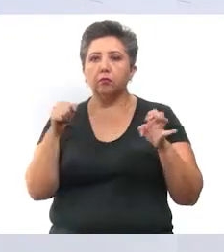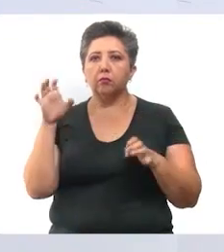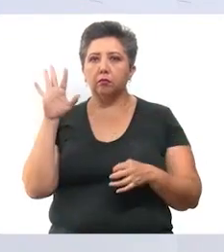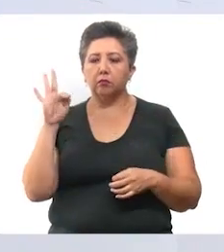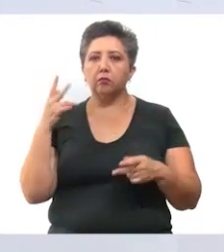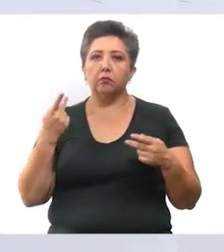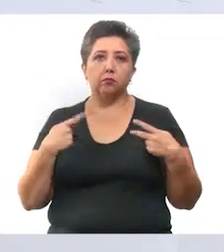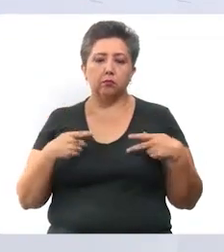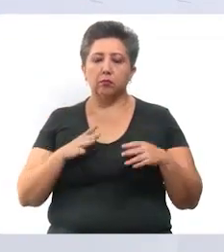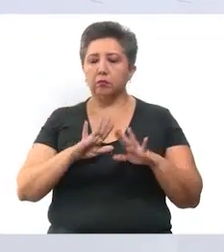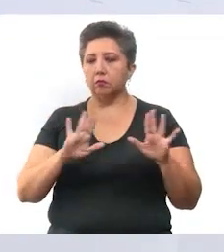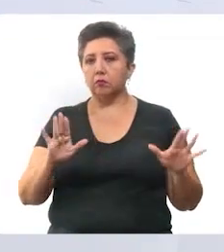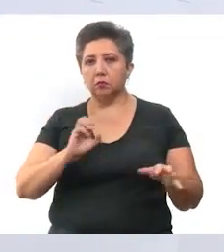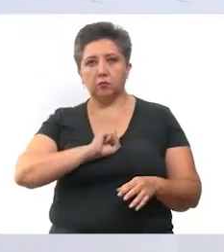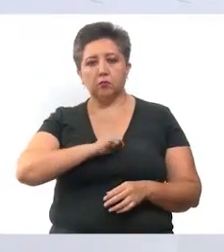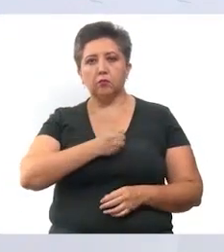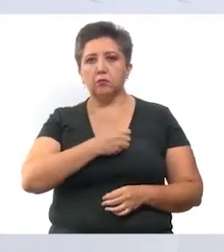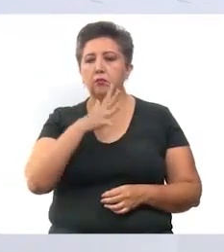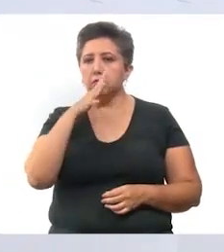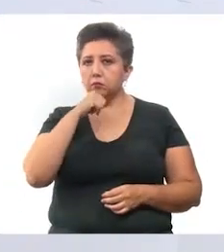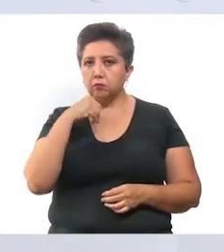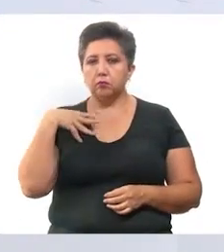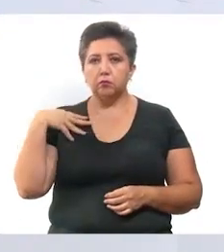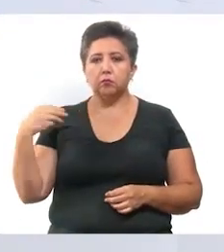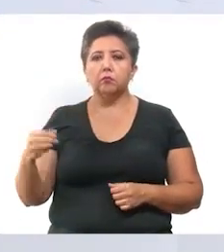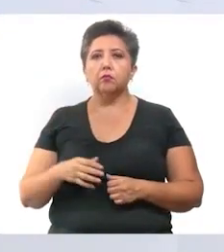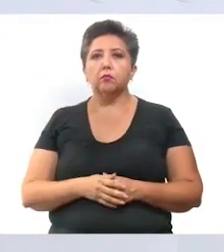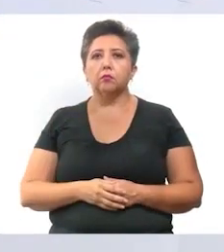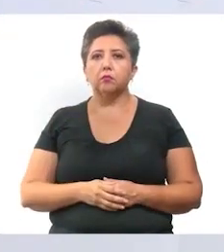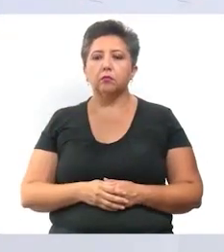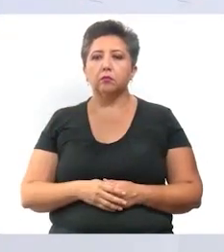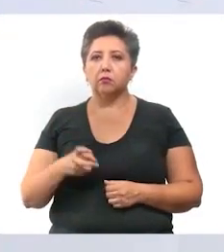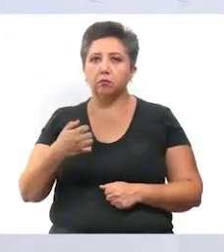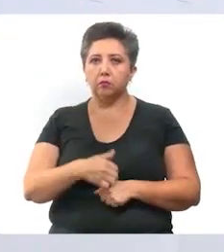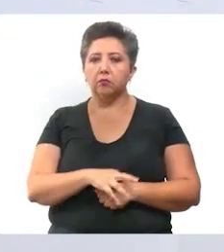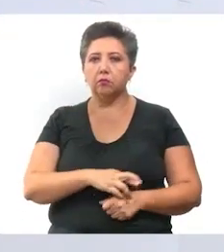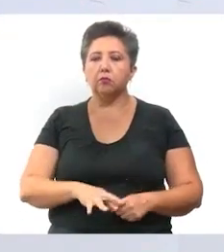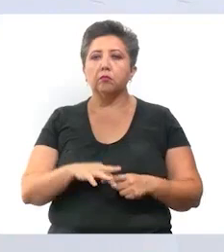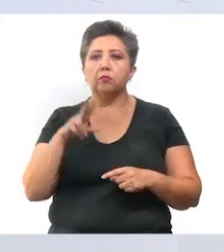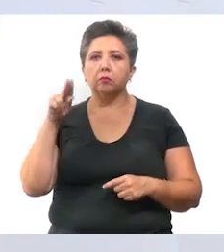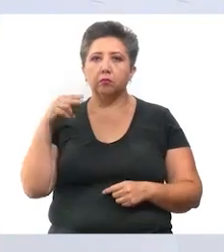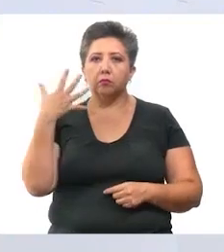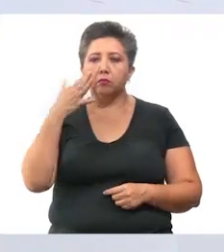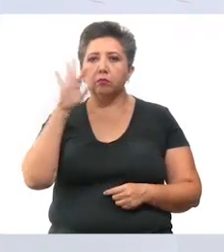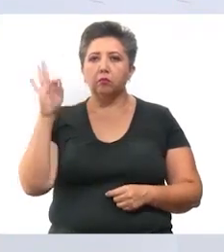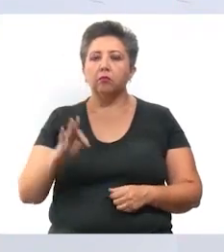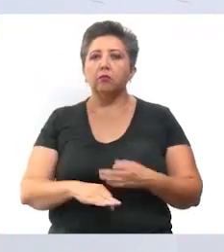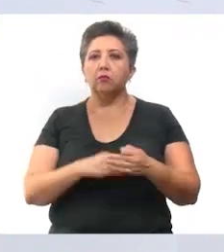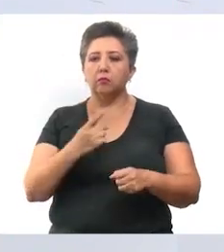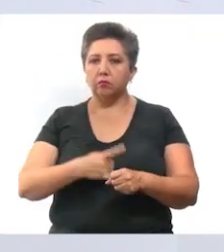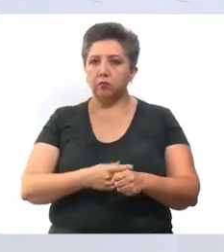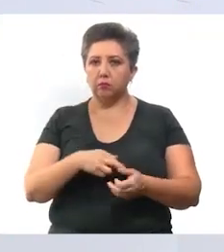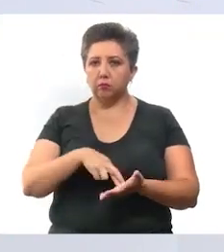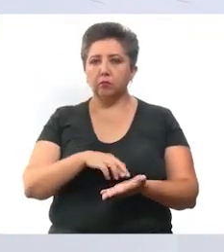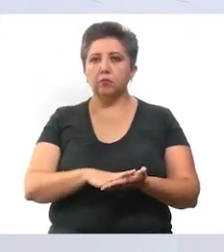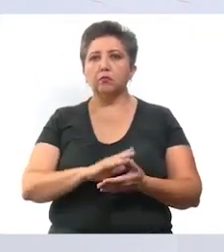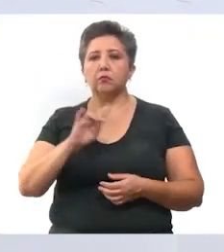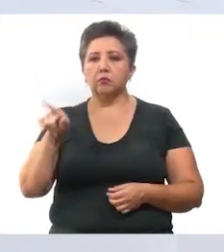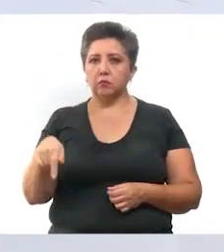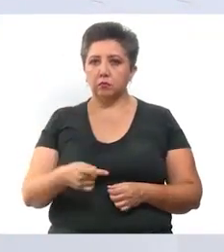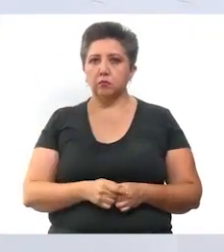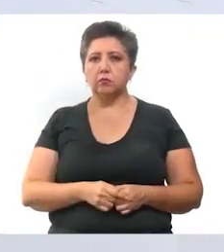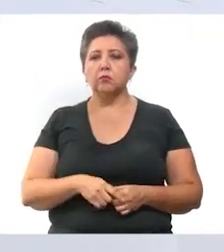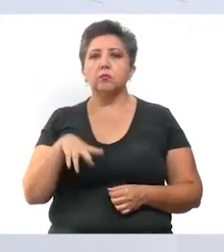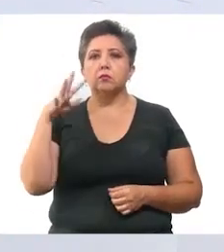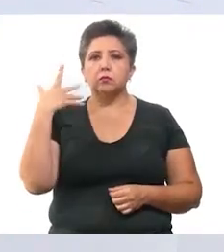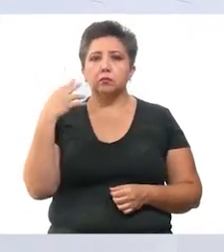45.640 pacientes ya se recuperaron, no presentan síntomas ni pueden contagiar. Esta cifra representa el 85% del total de contagios registrados,